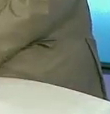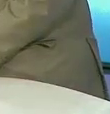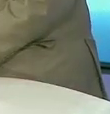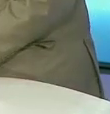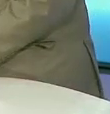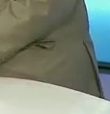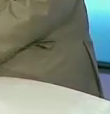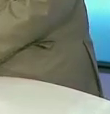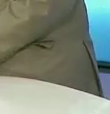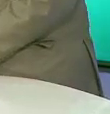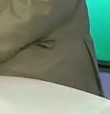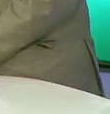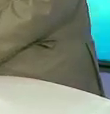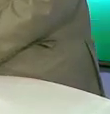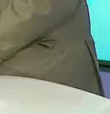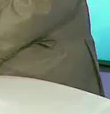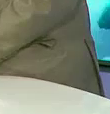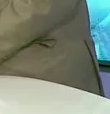y